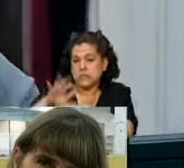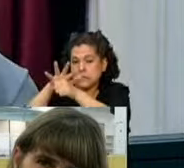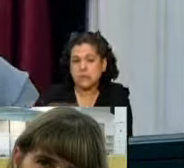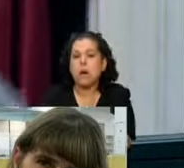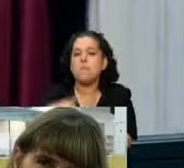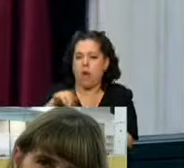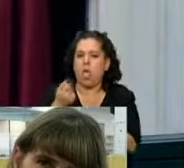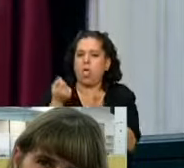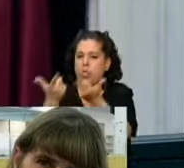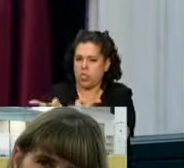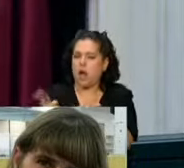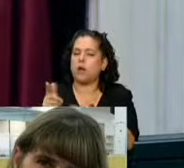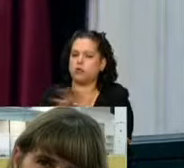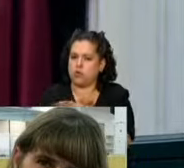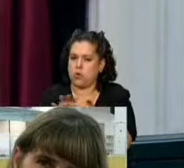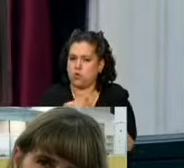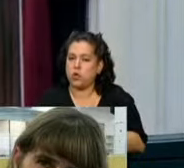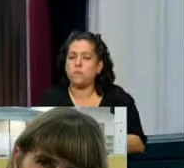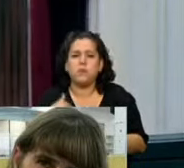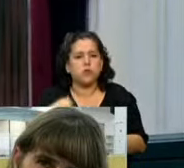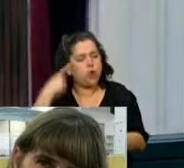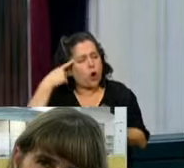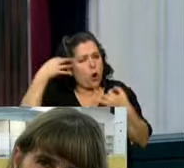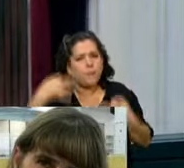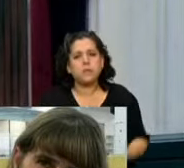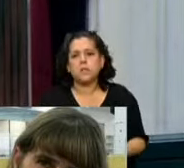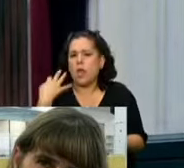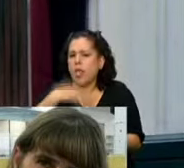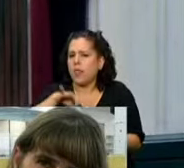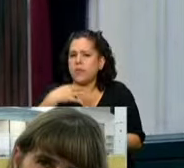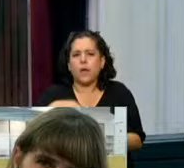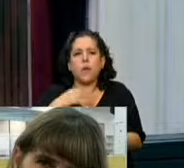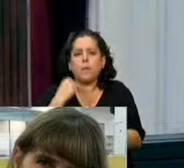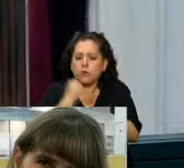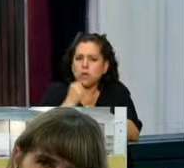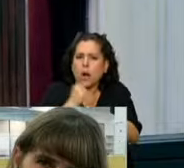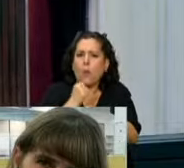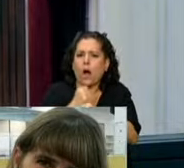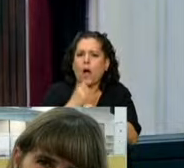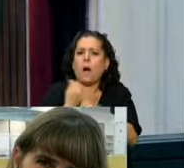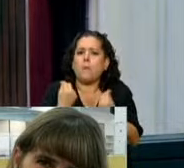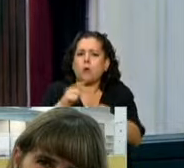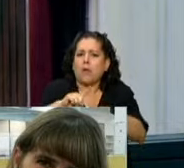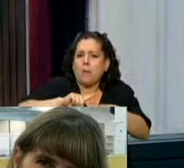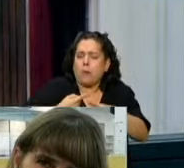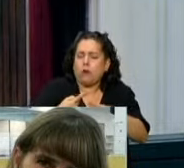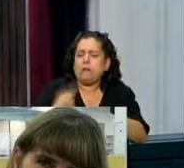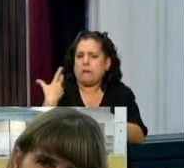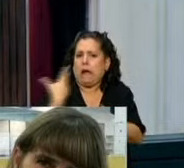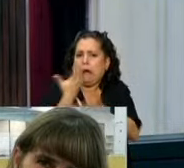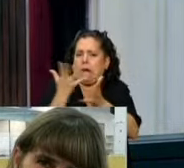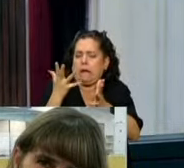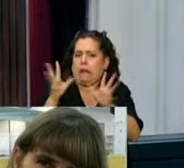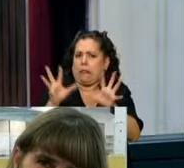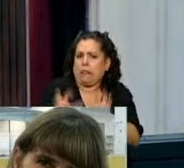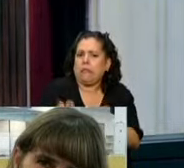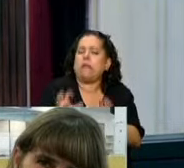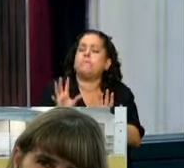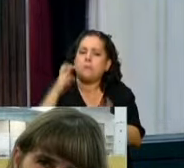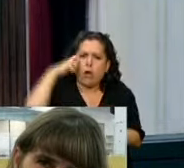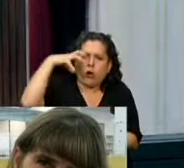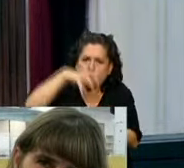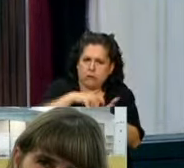Laura que se supone que hay consenso eh podría llegar a salir esta actualización de enero como en